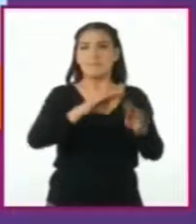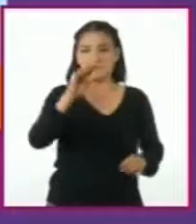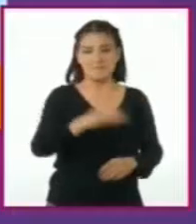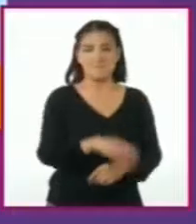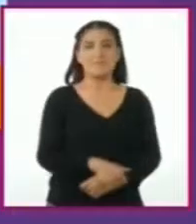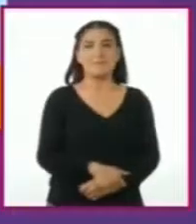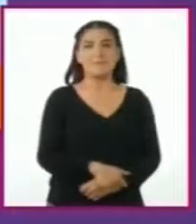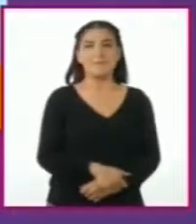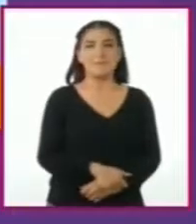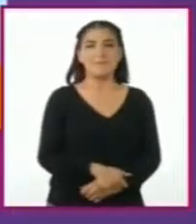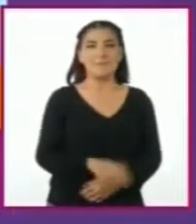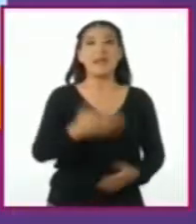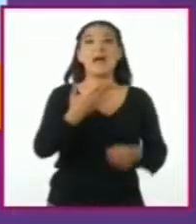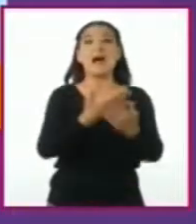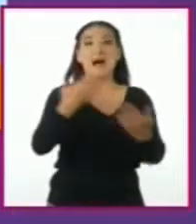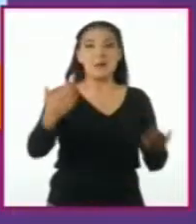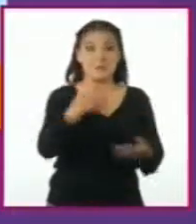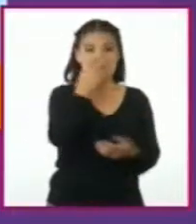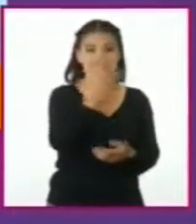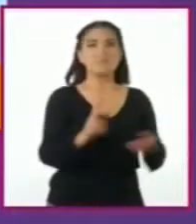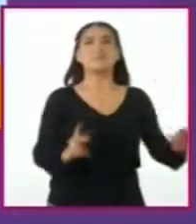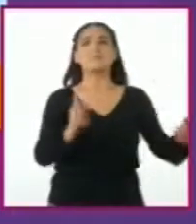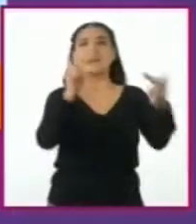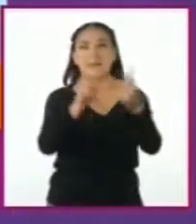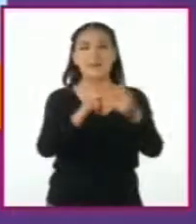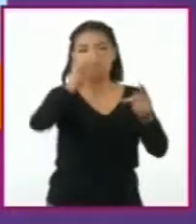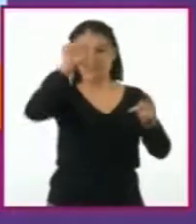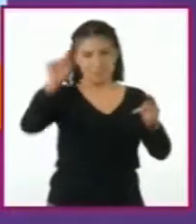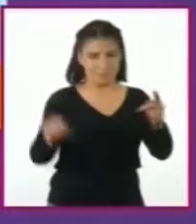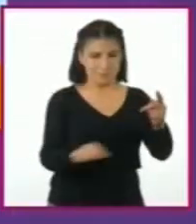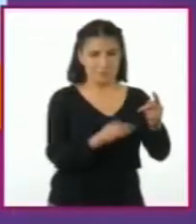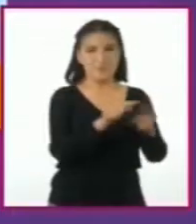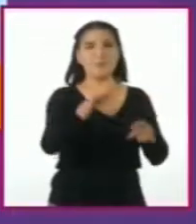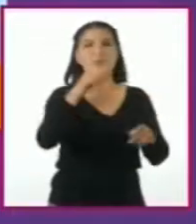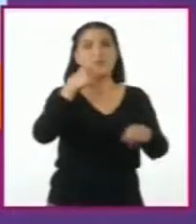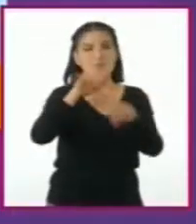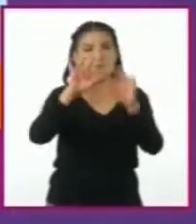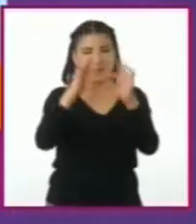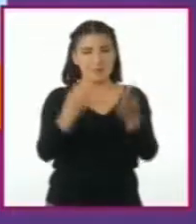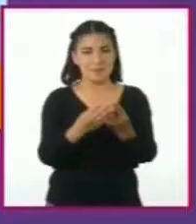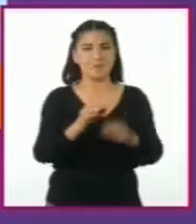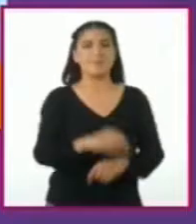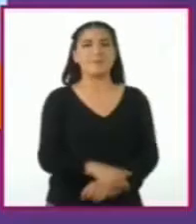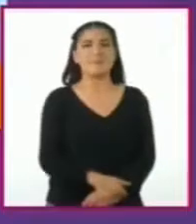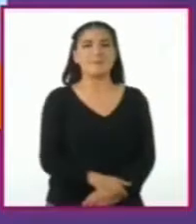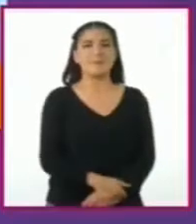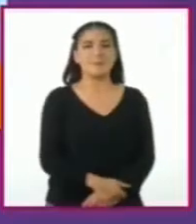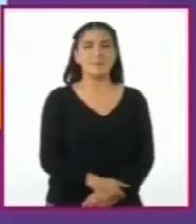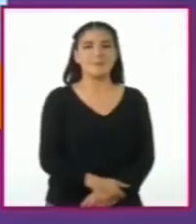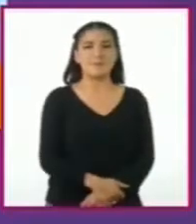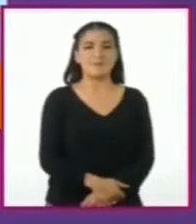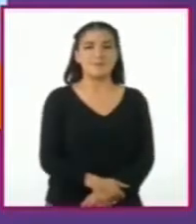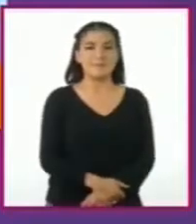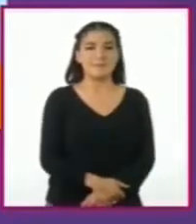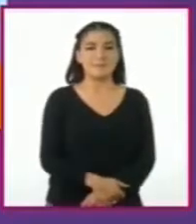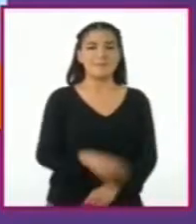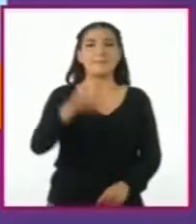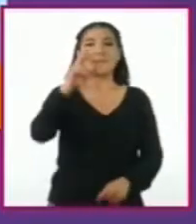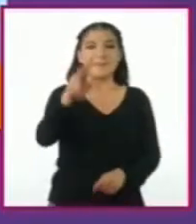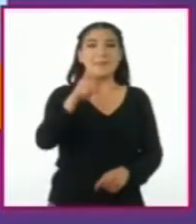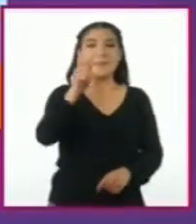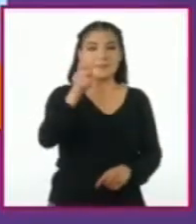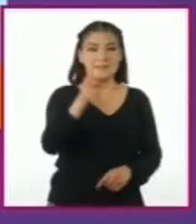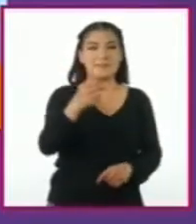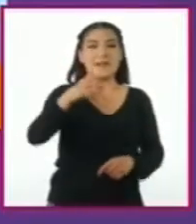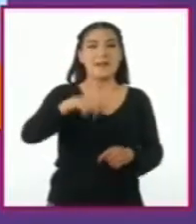Ahora, comparemos estas medidas con las del resto de los cuadriláteros. Las medidas de los ángulos del cuadrilátero